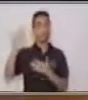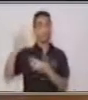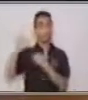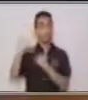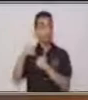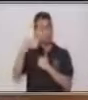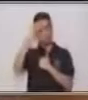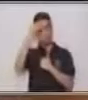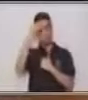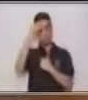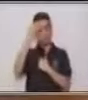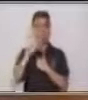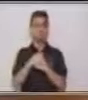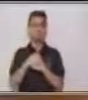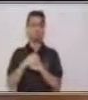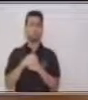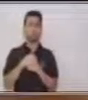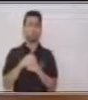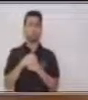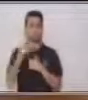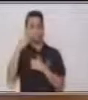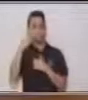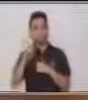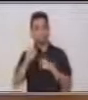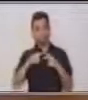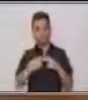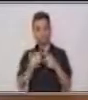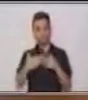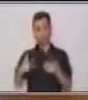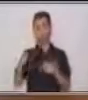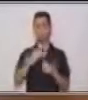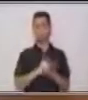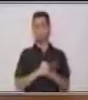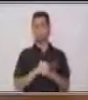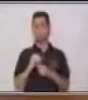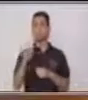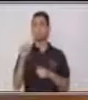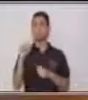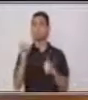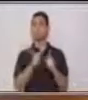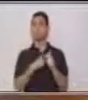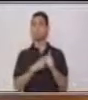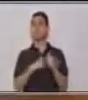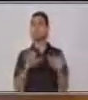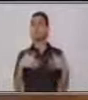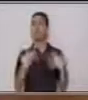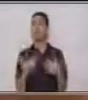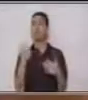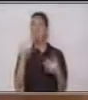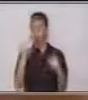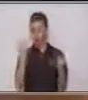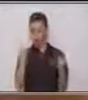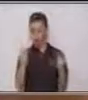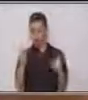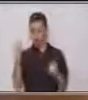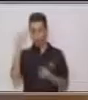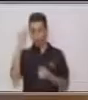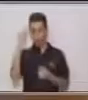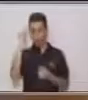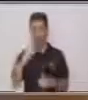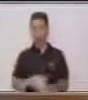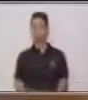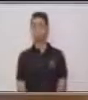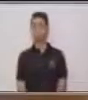cosas básicas para poder dar inicio. Y entonces lo primero que realizaremos será el cálculo mental. Para